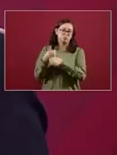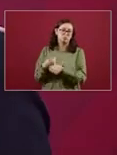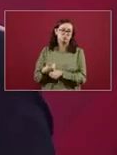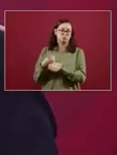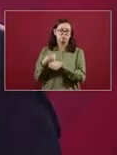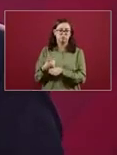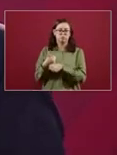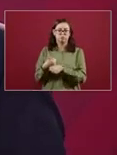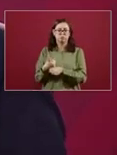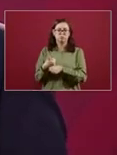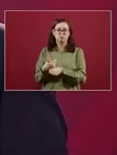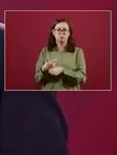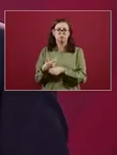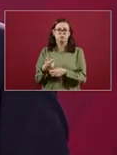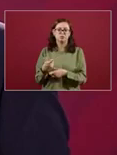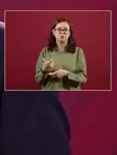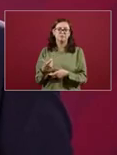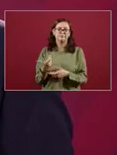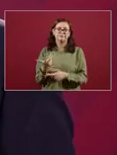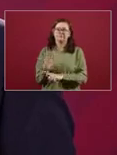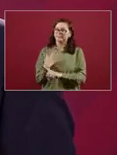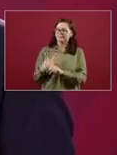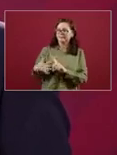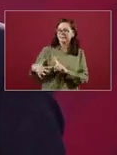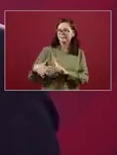que significa